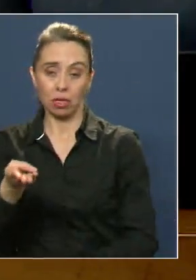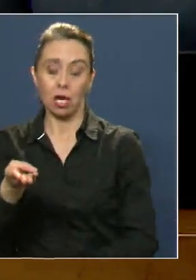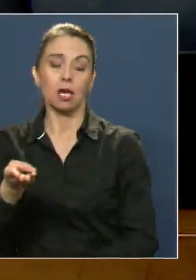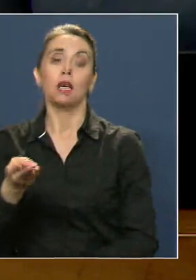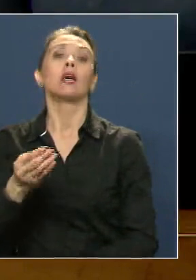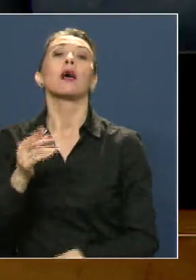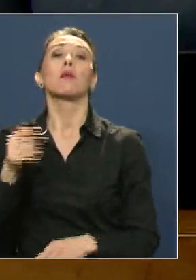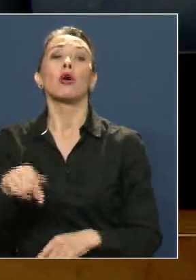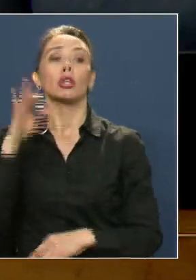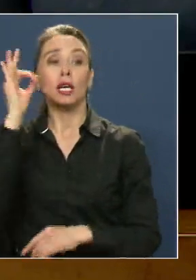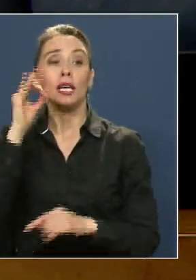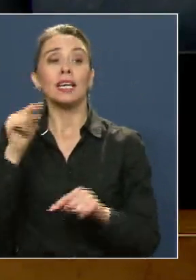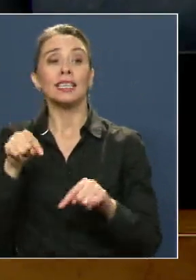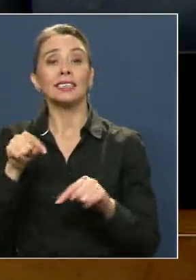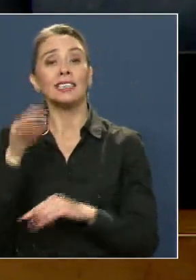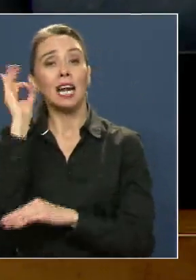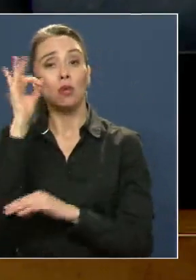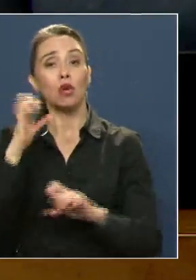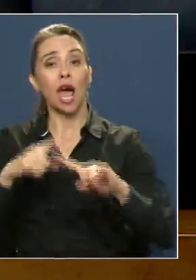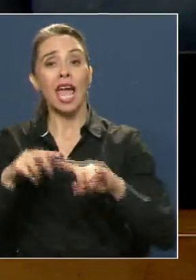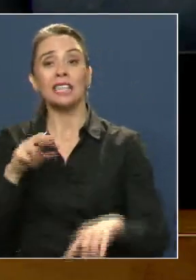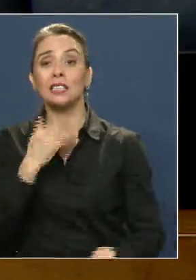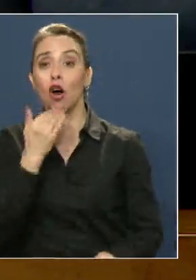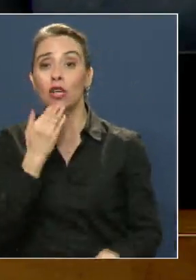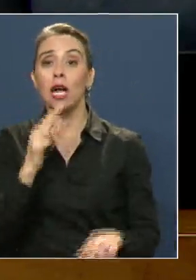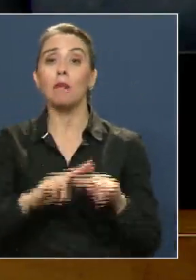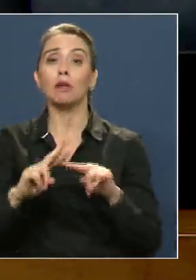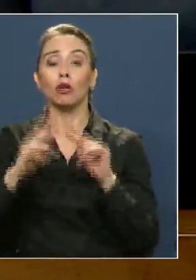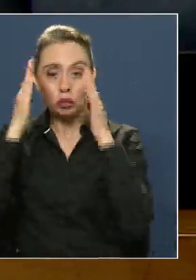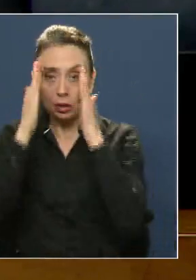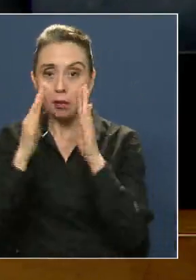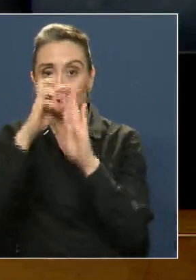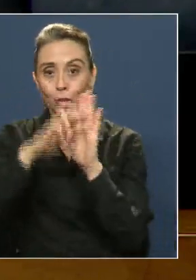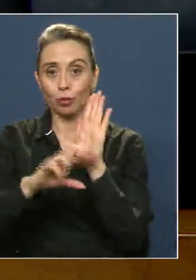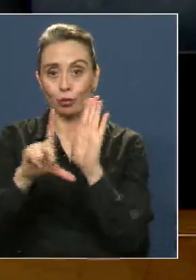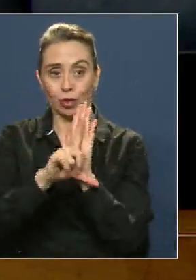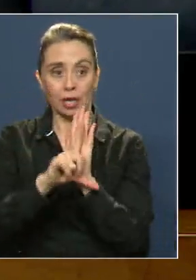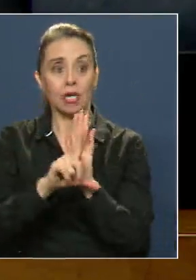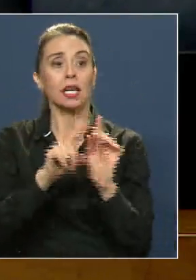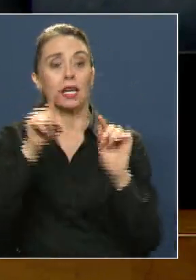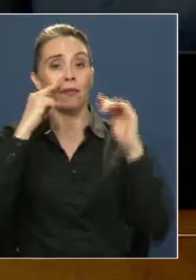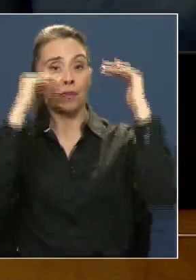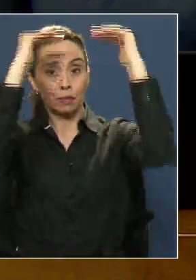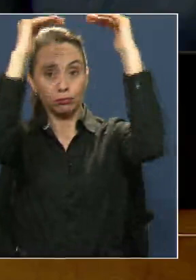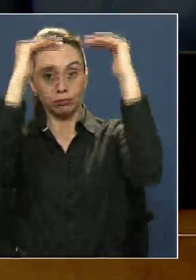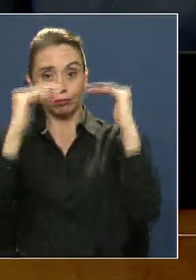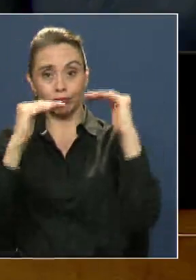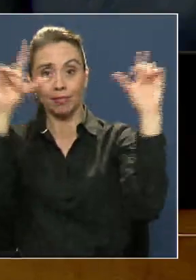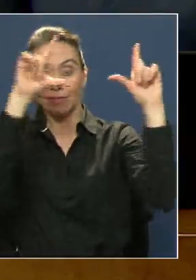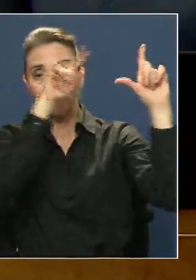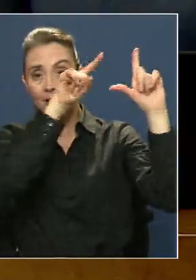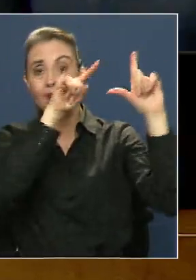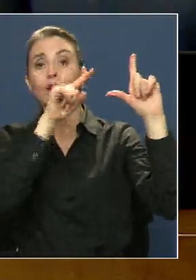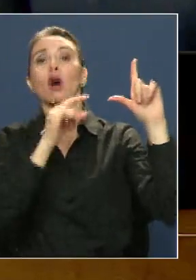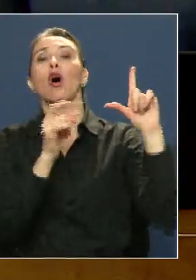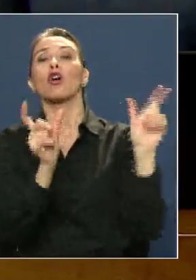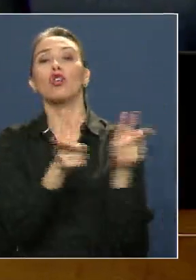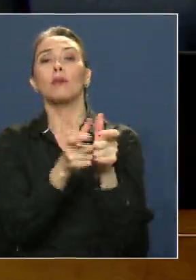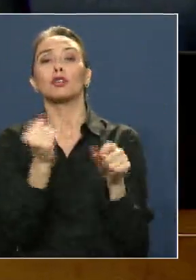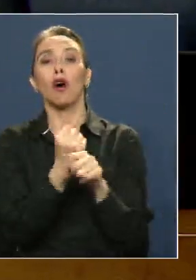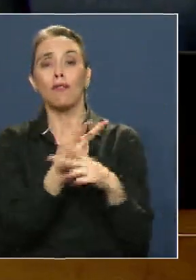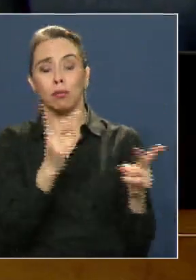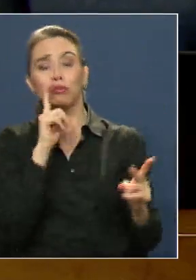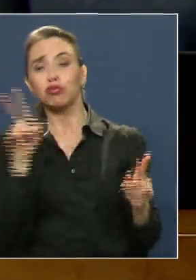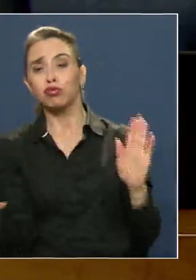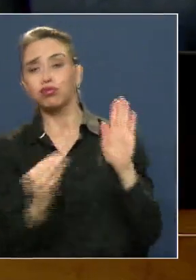extraordinaria legislativa. Todas las comisiones que están en pantalla son las que están sesionando, en la cual está Obras Públicas,